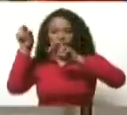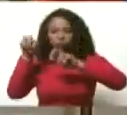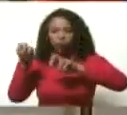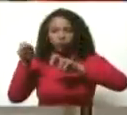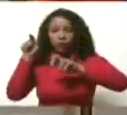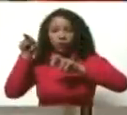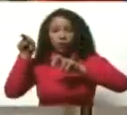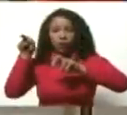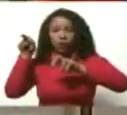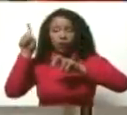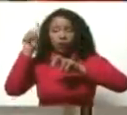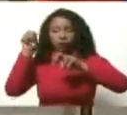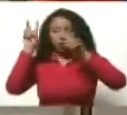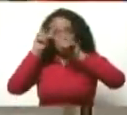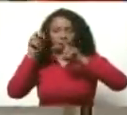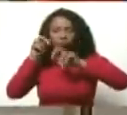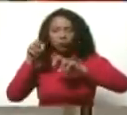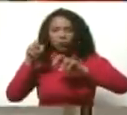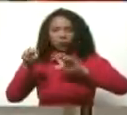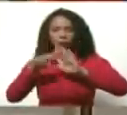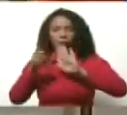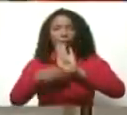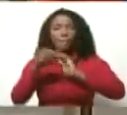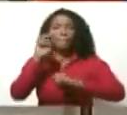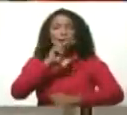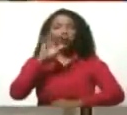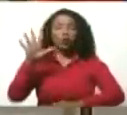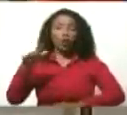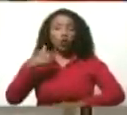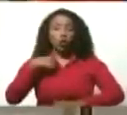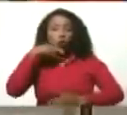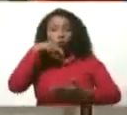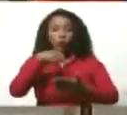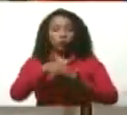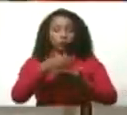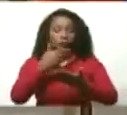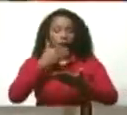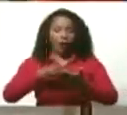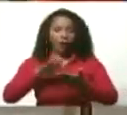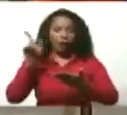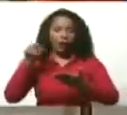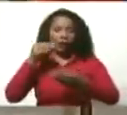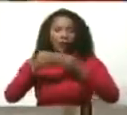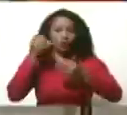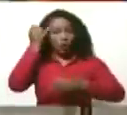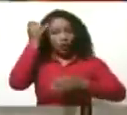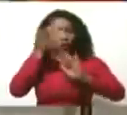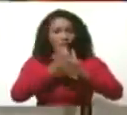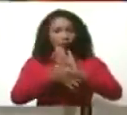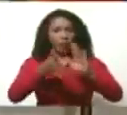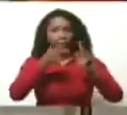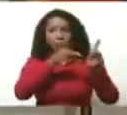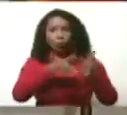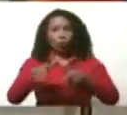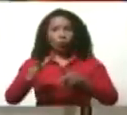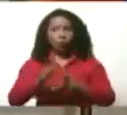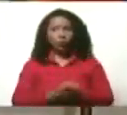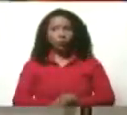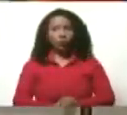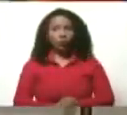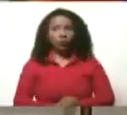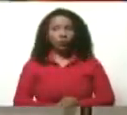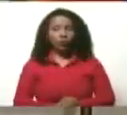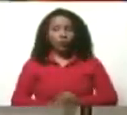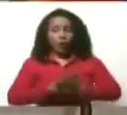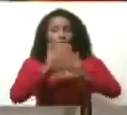incluye su, la investigación de las 25 tramas a la que me he referido, lo incluye, lo incrimina, ya